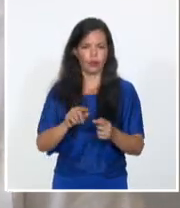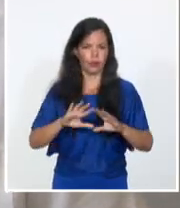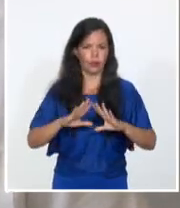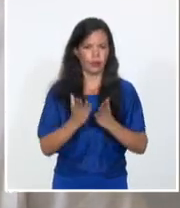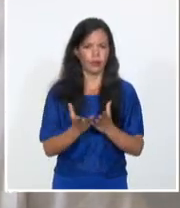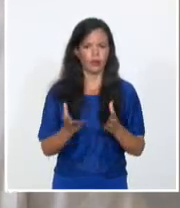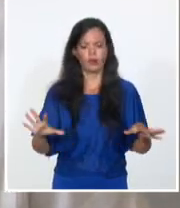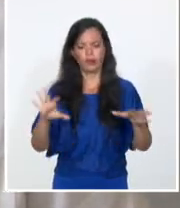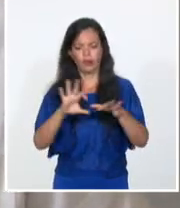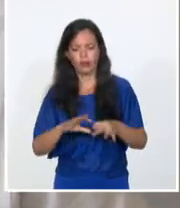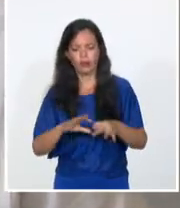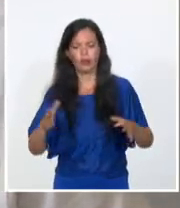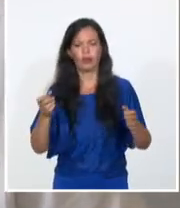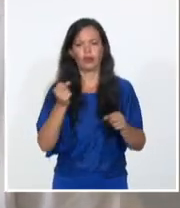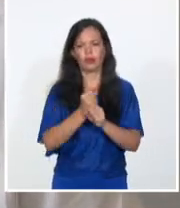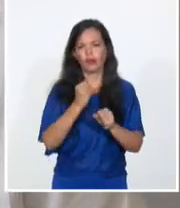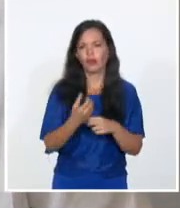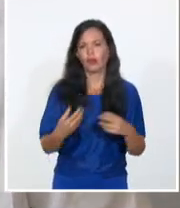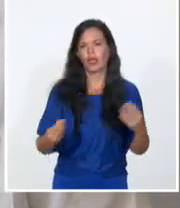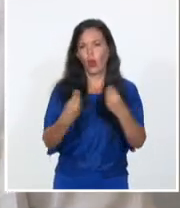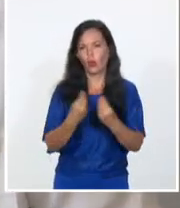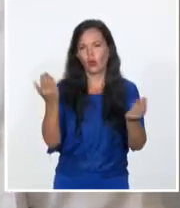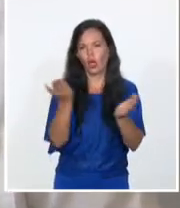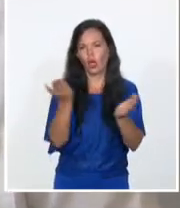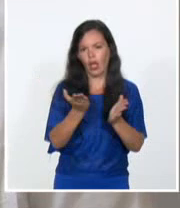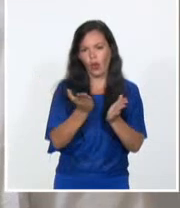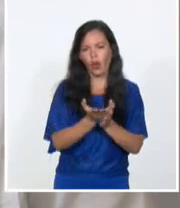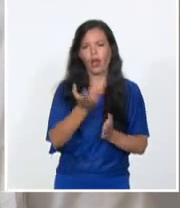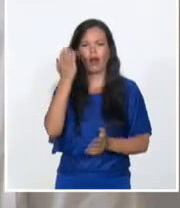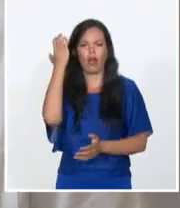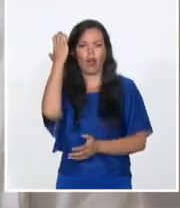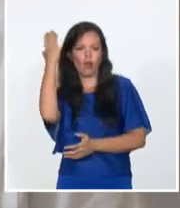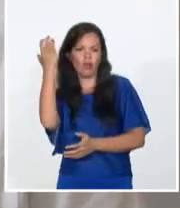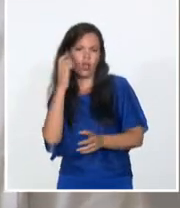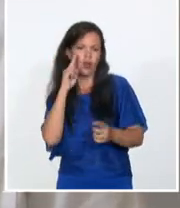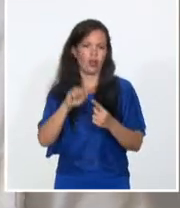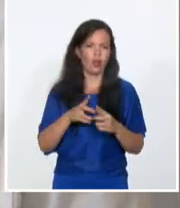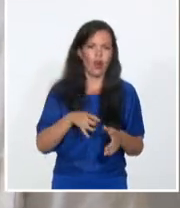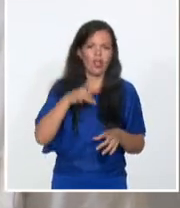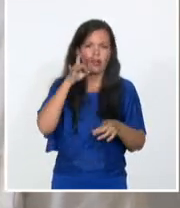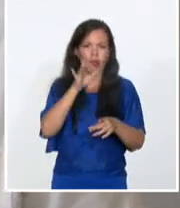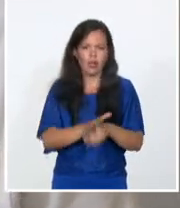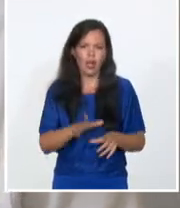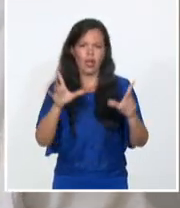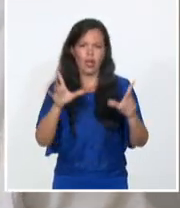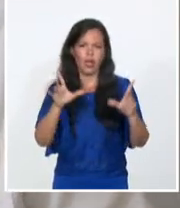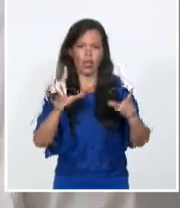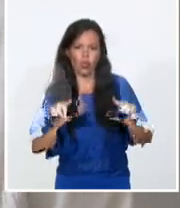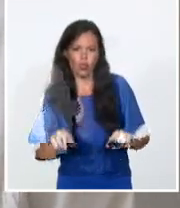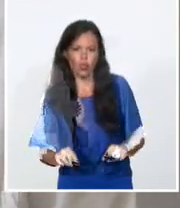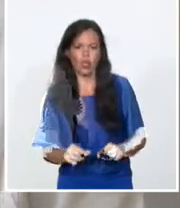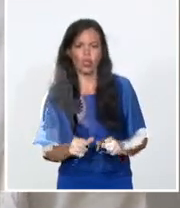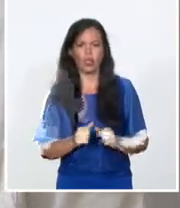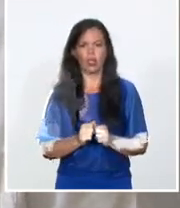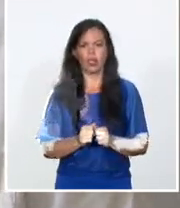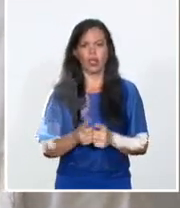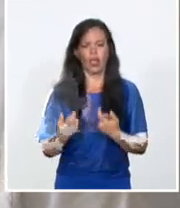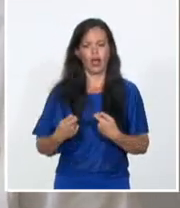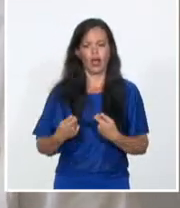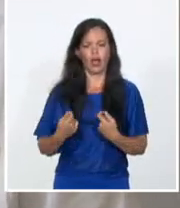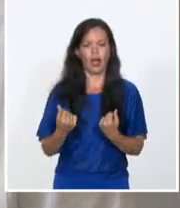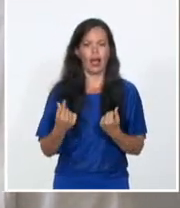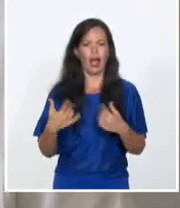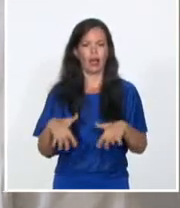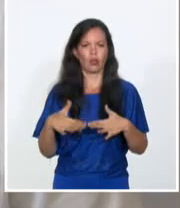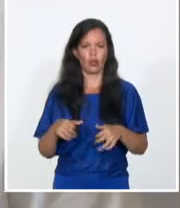academia, con los estados, con los gobiernos, para empezar a reducir las emisiones de manera efectiva, principalmente con el uso